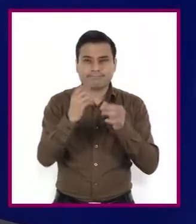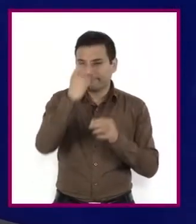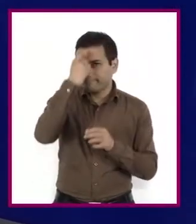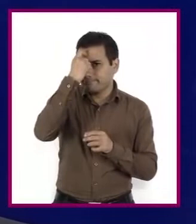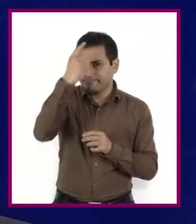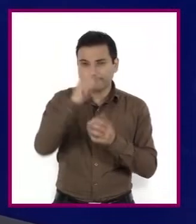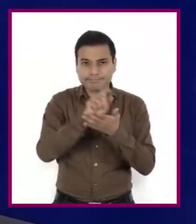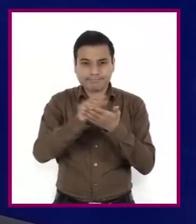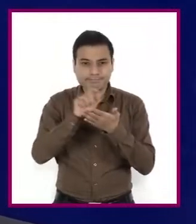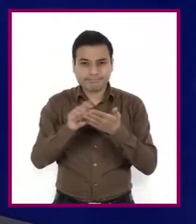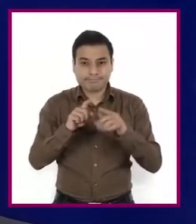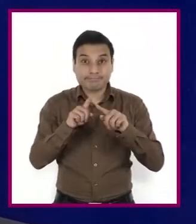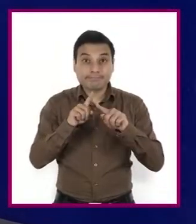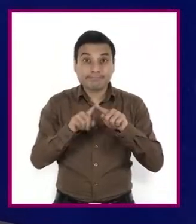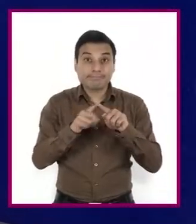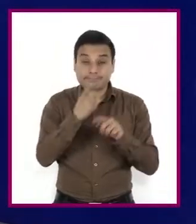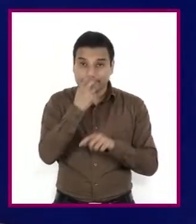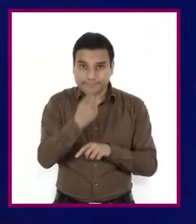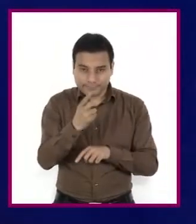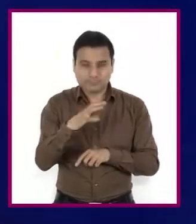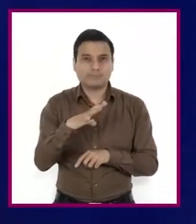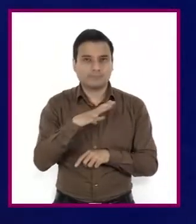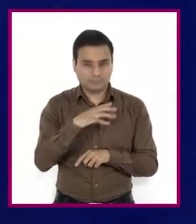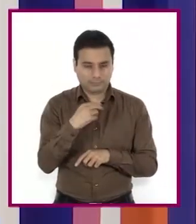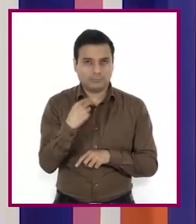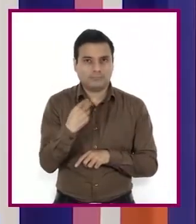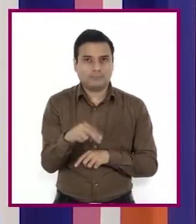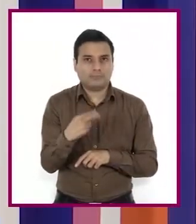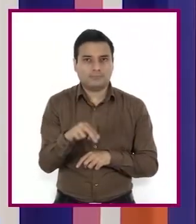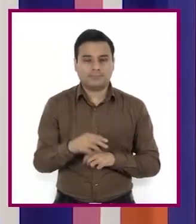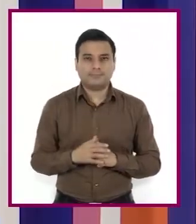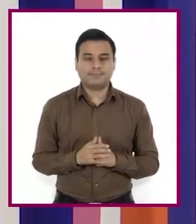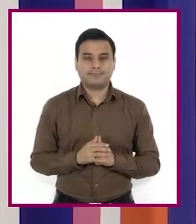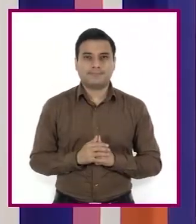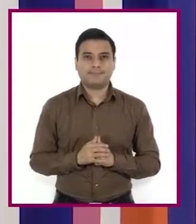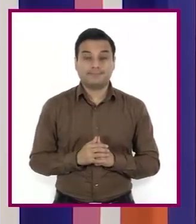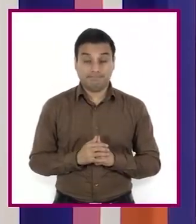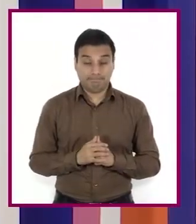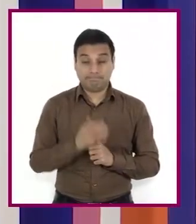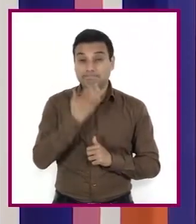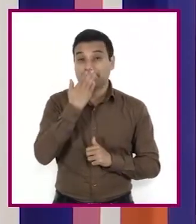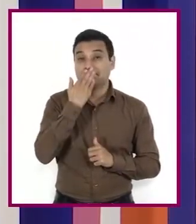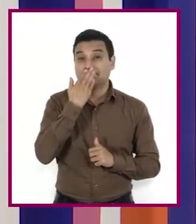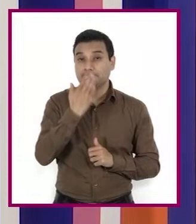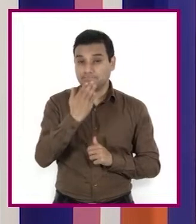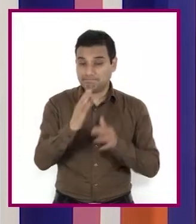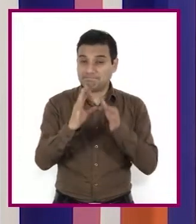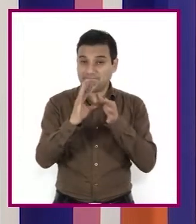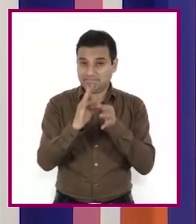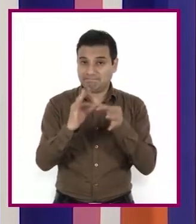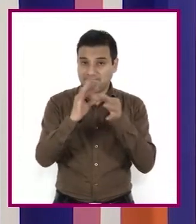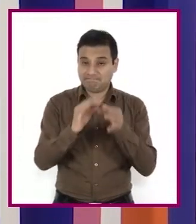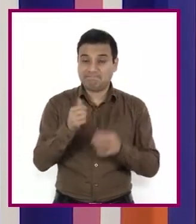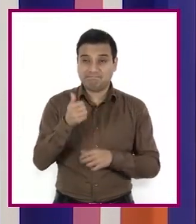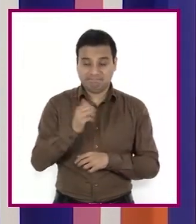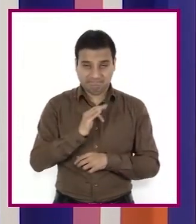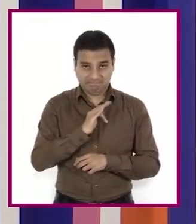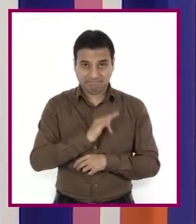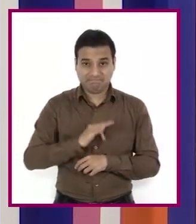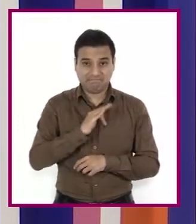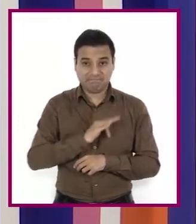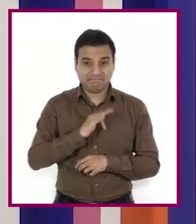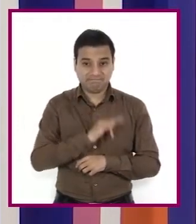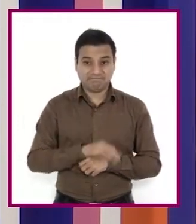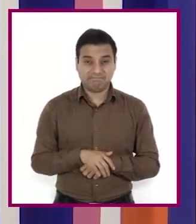la información para construir este resumen. Muy buena observación, te felicito. Después de todo